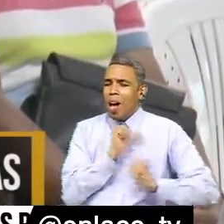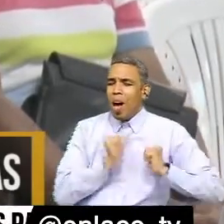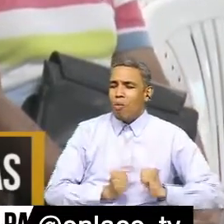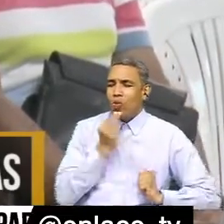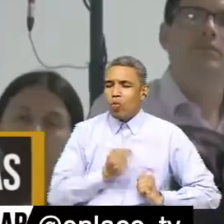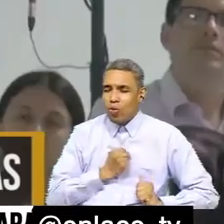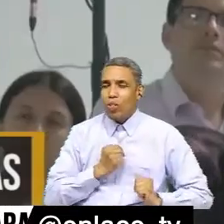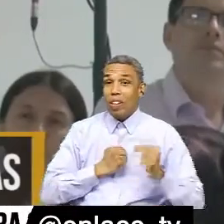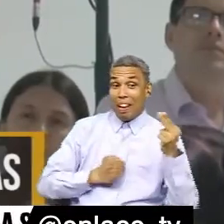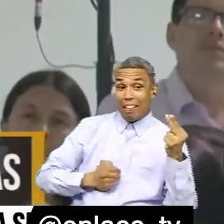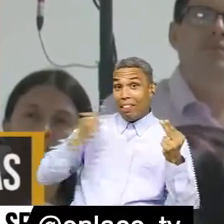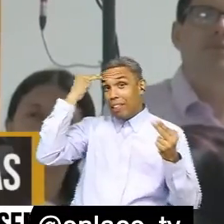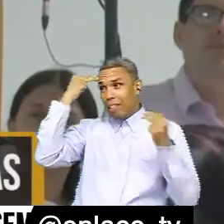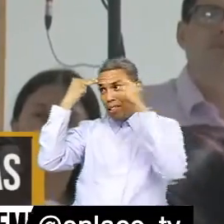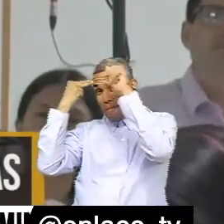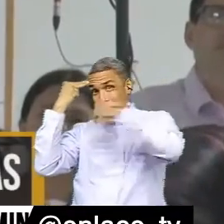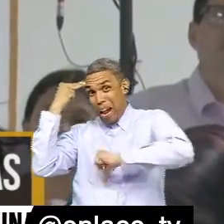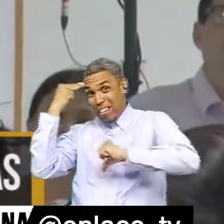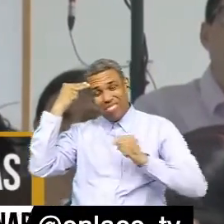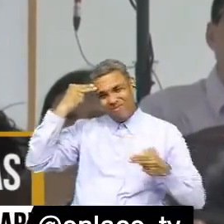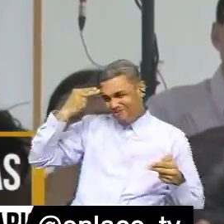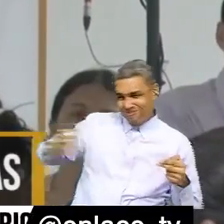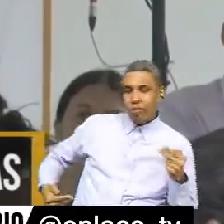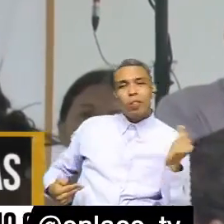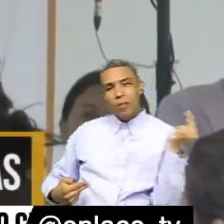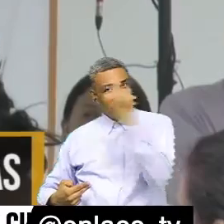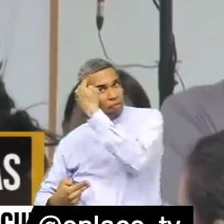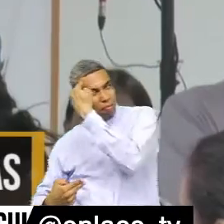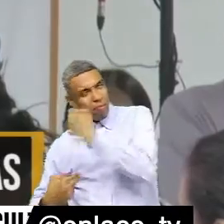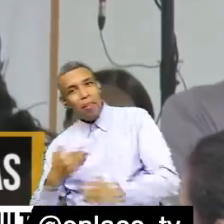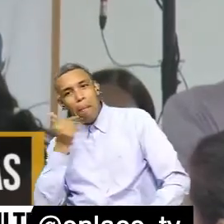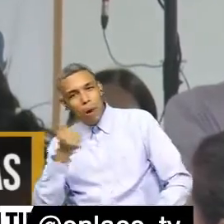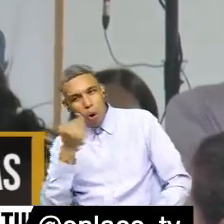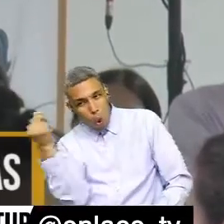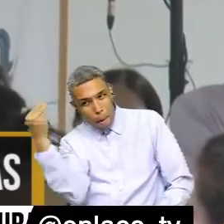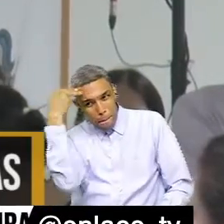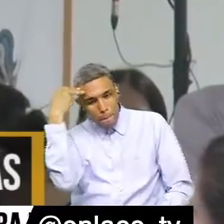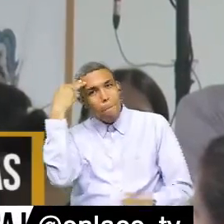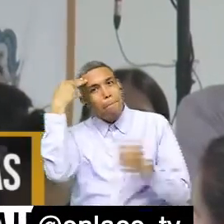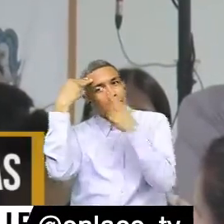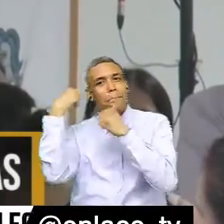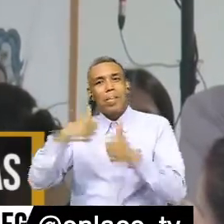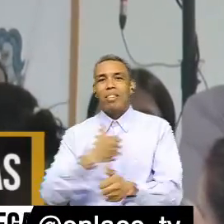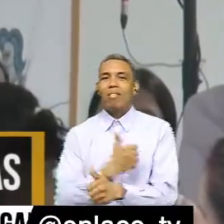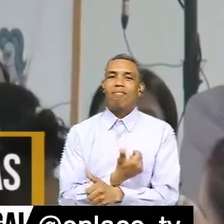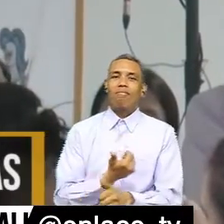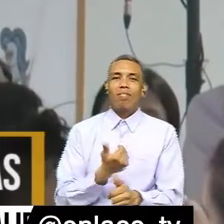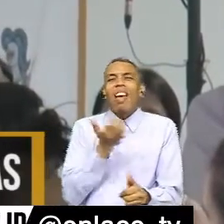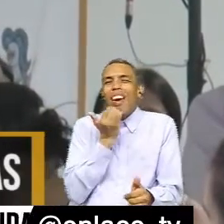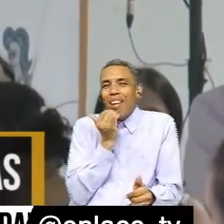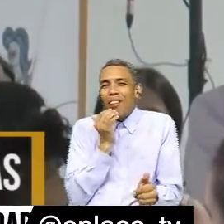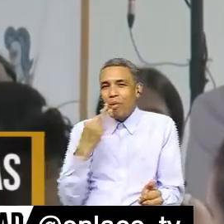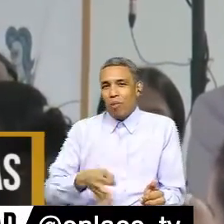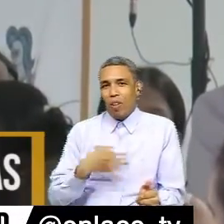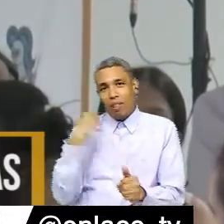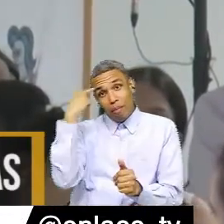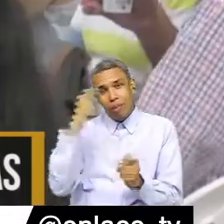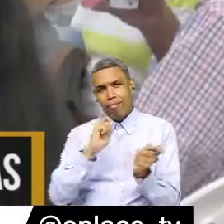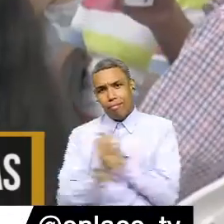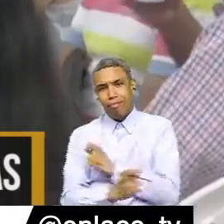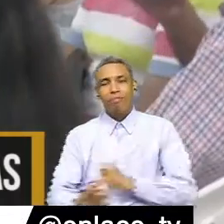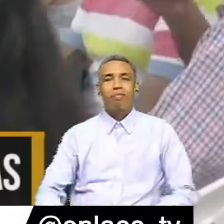el potencial escondido que se encuentra en todos nuestros jóvenes de nuestra hermosa barrancabermeja porque a veces se nos olvida que es la misión pero